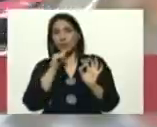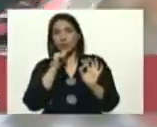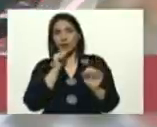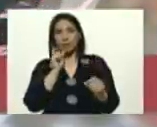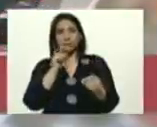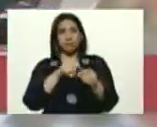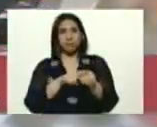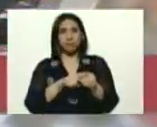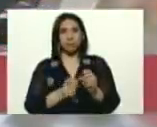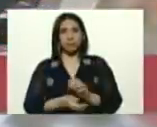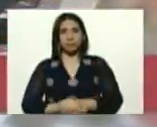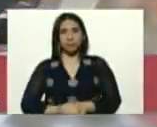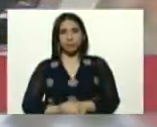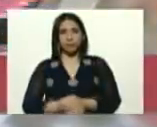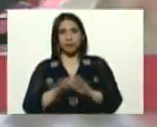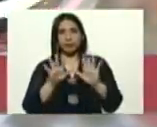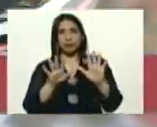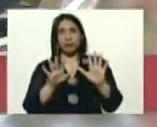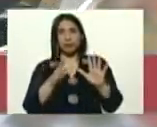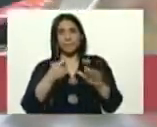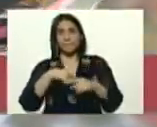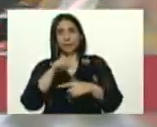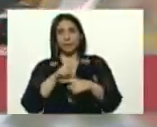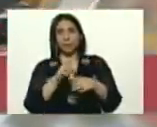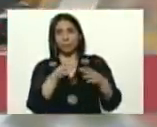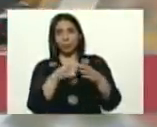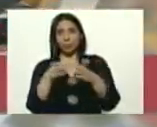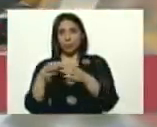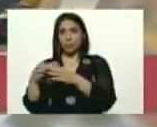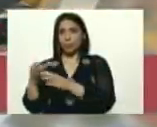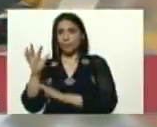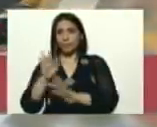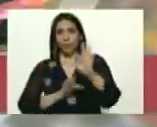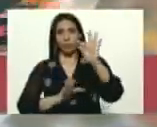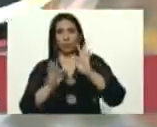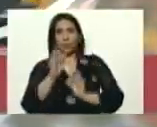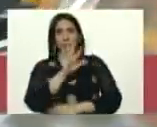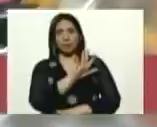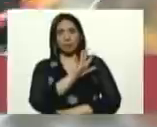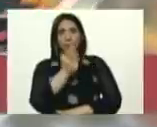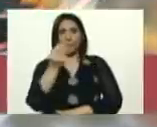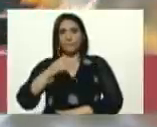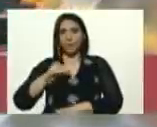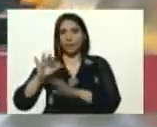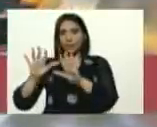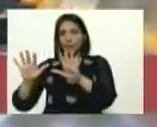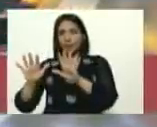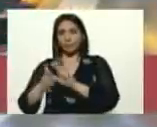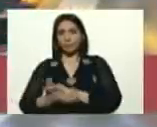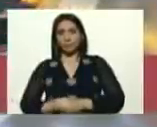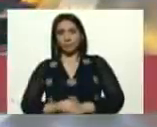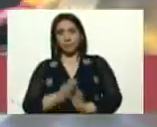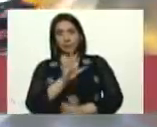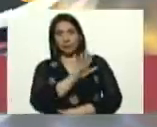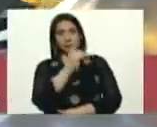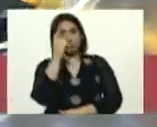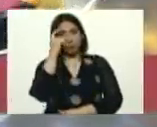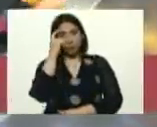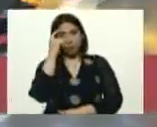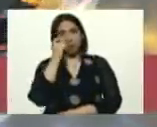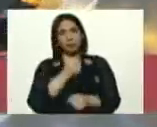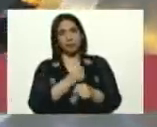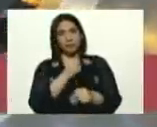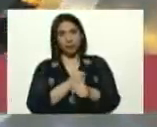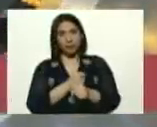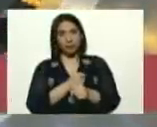parte de los 10 primeros sectores de la fórmula del 5 más 10, 5 días de trabajo, de